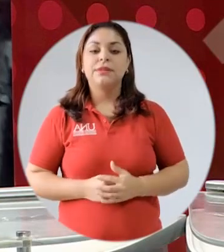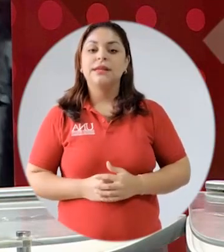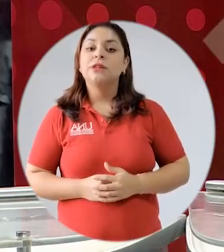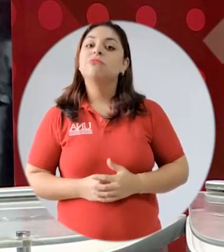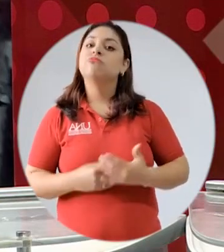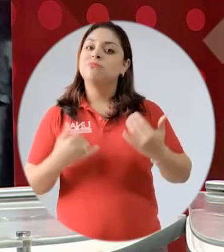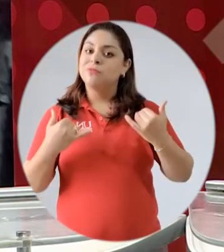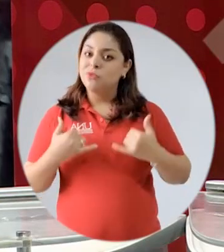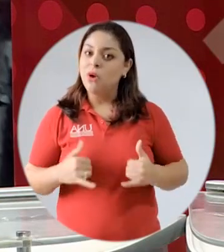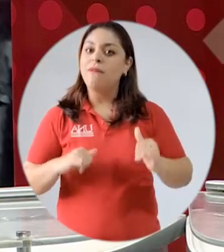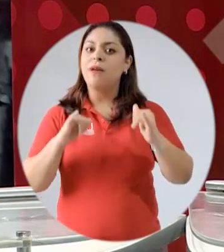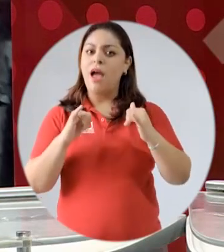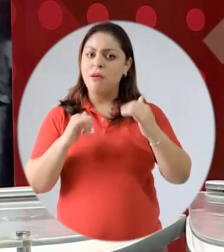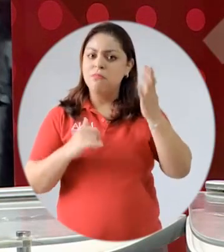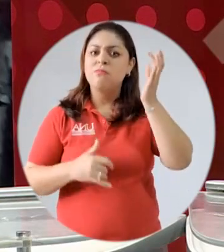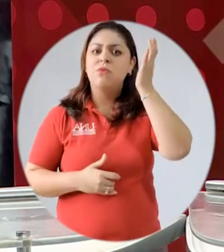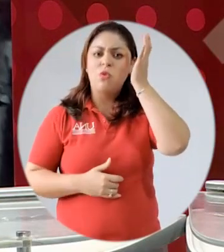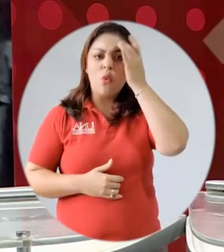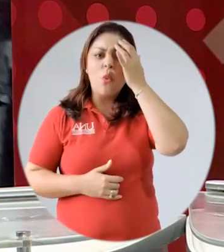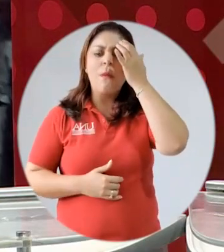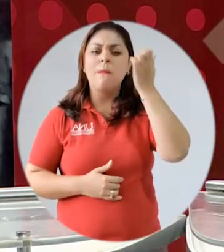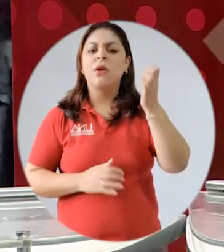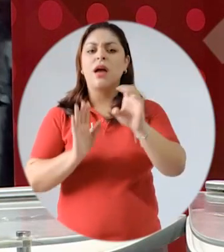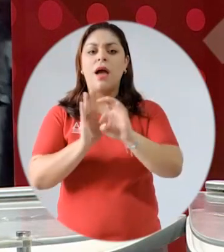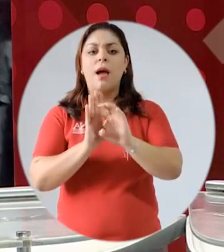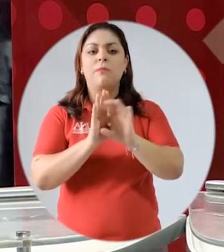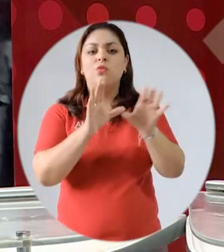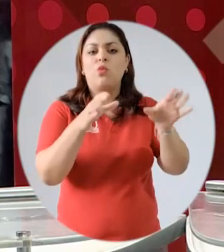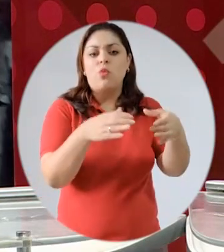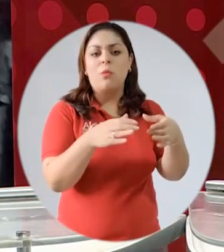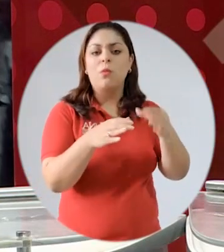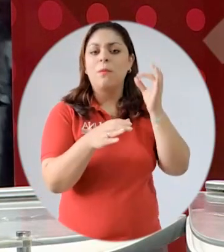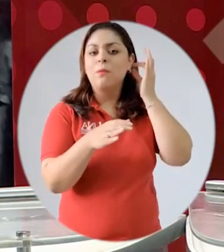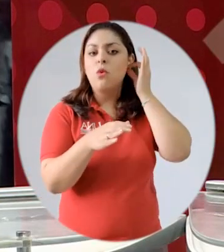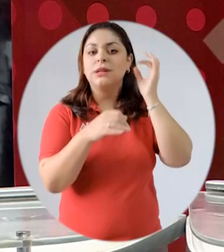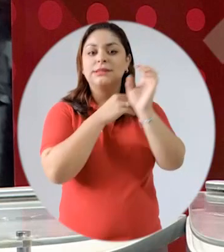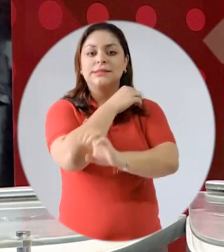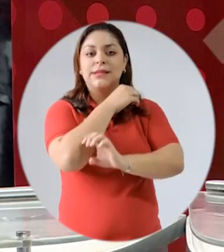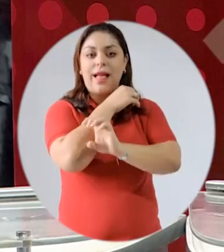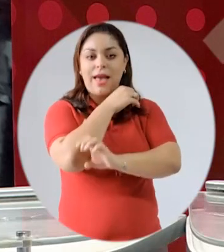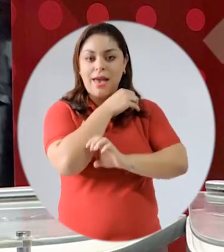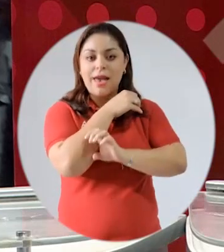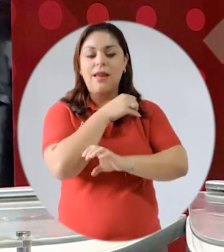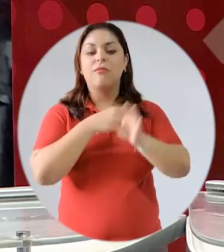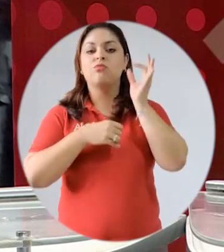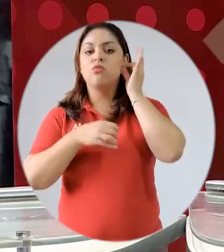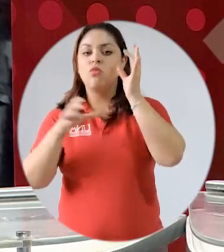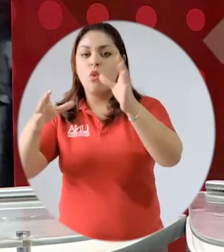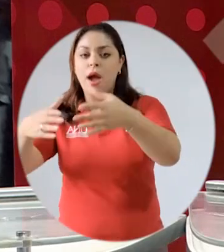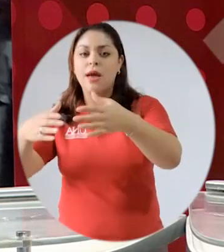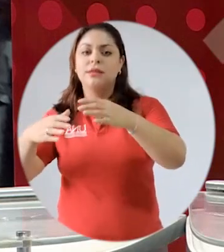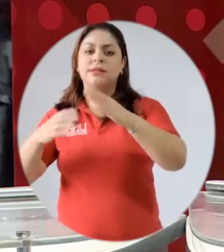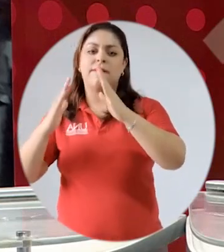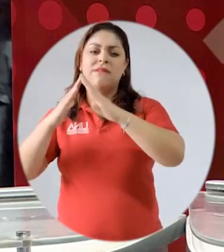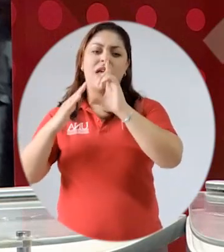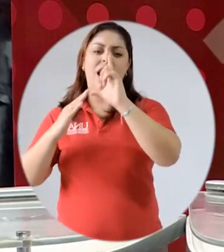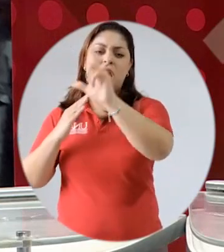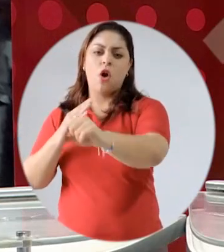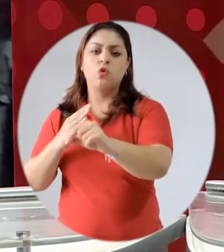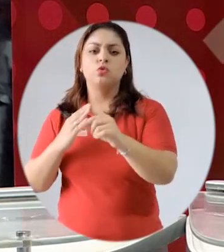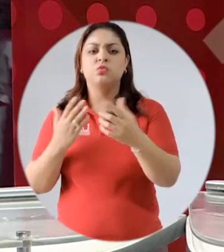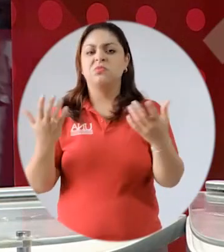se transforme en maneras reales de ser partícipe dentro del hogar y de ser parte del cambio